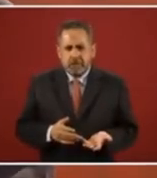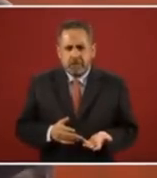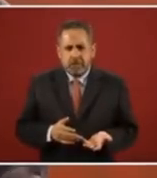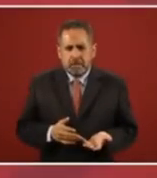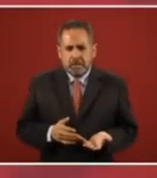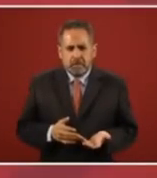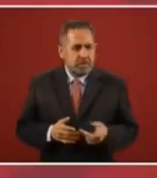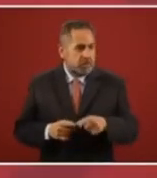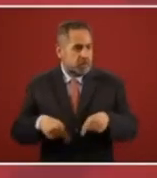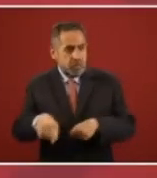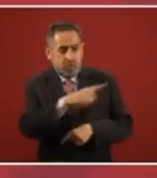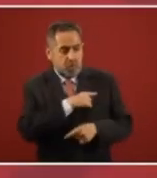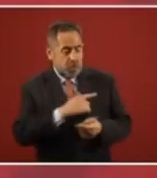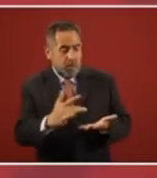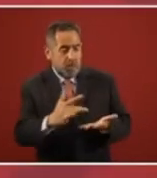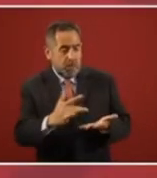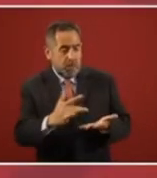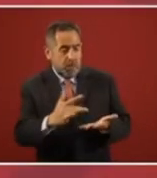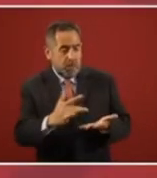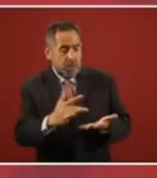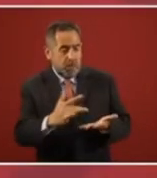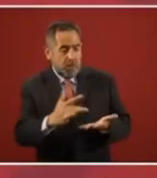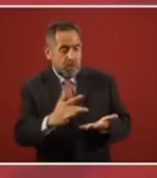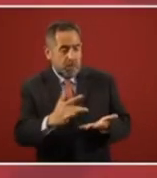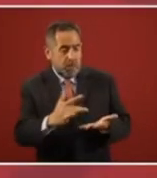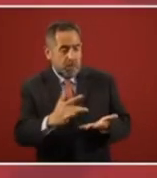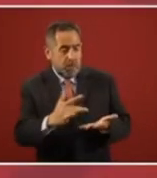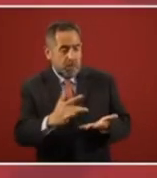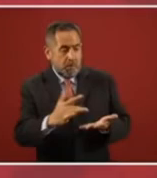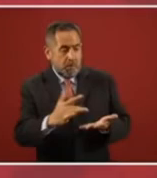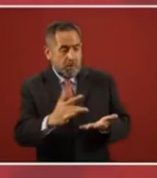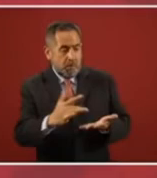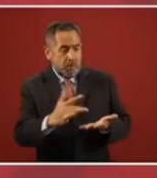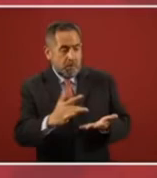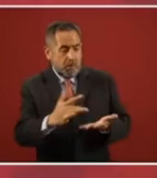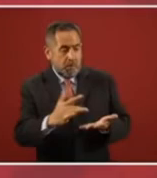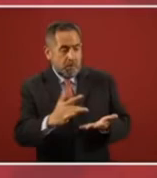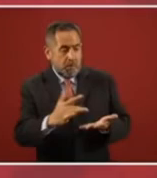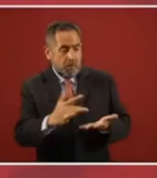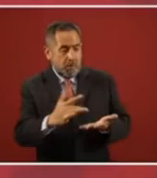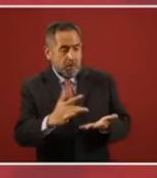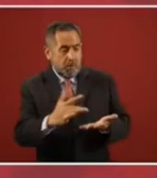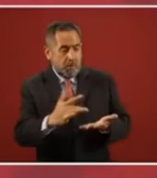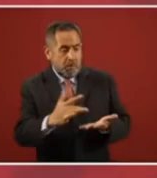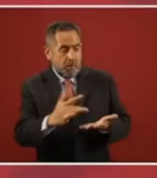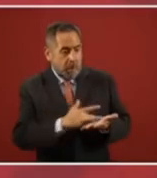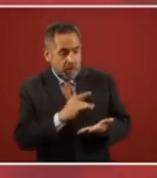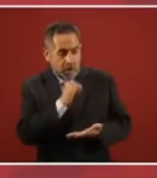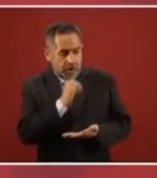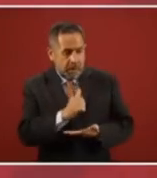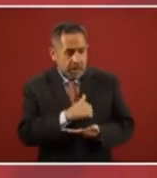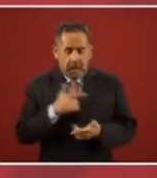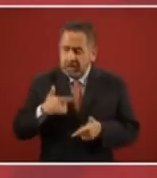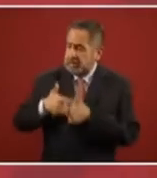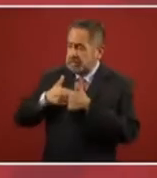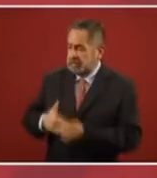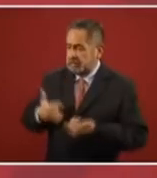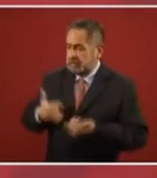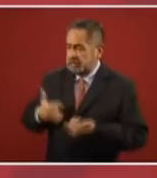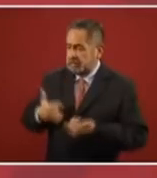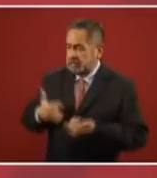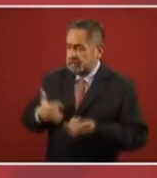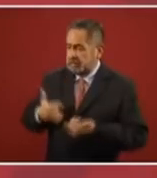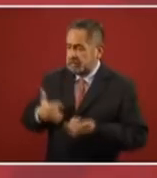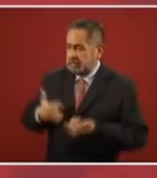sin el apoyo del pueblo yo que no existen de edad de ser parte del equipo es lamentable